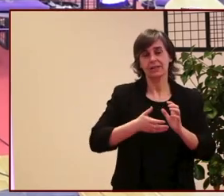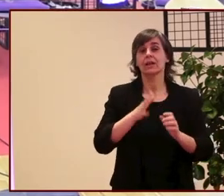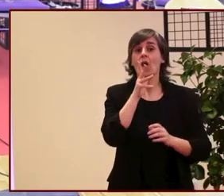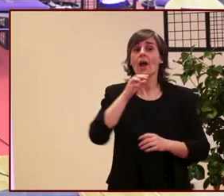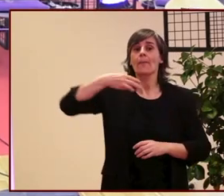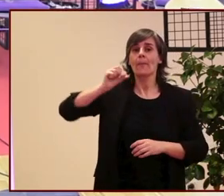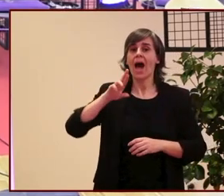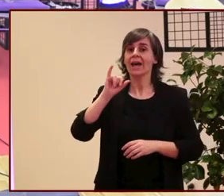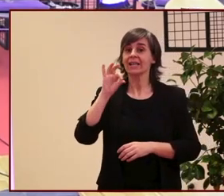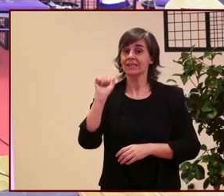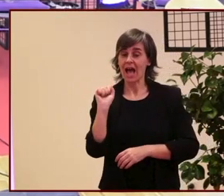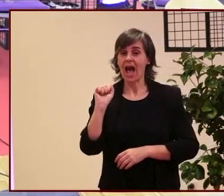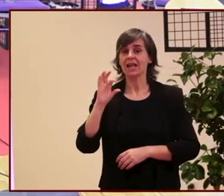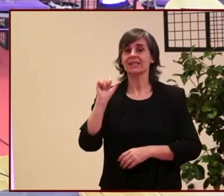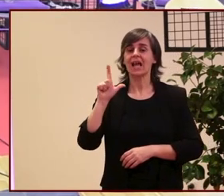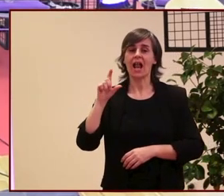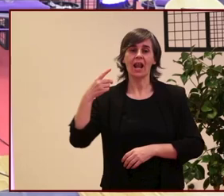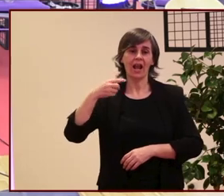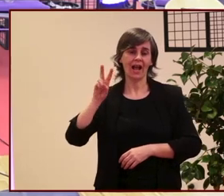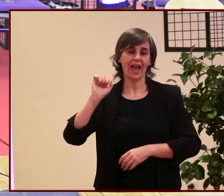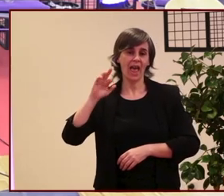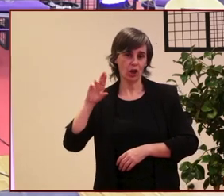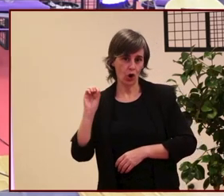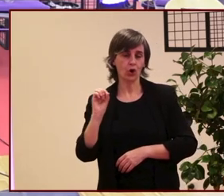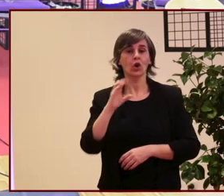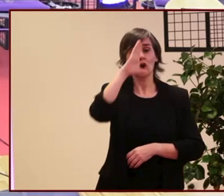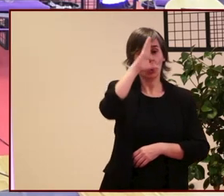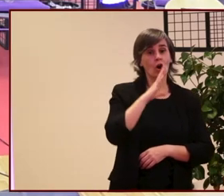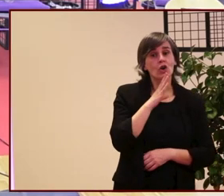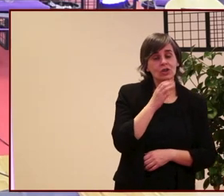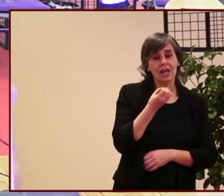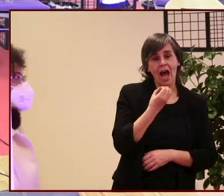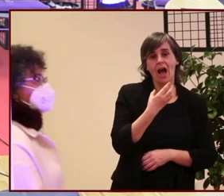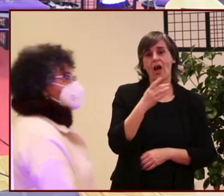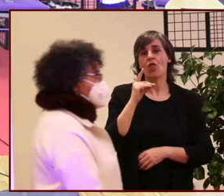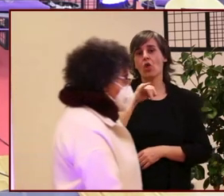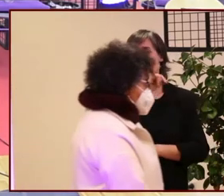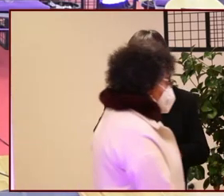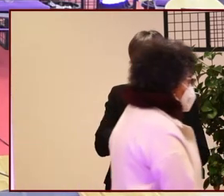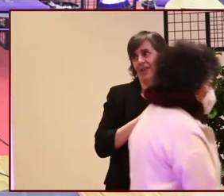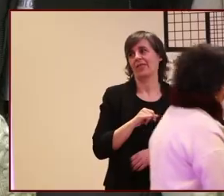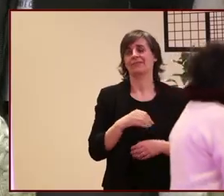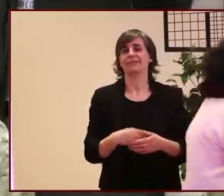asociación veciñal plaza de minhoca y a rosa domínguez de asociación de viudas demócratas de vigo